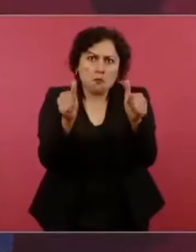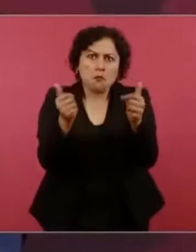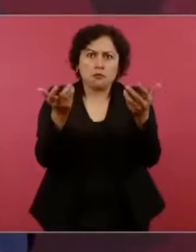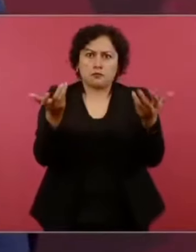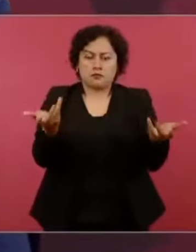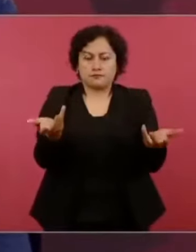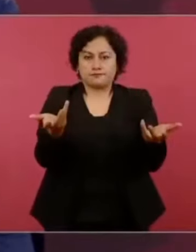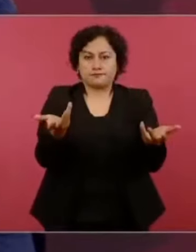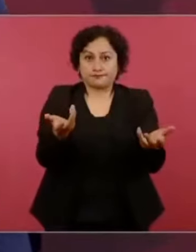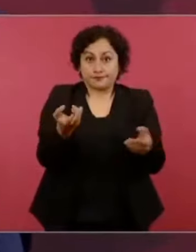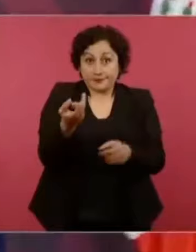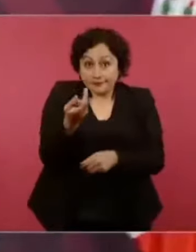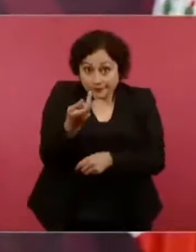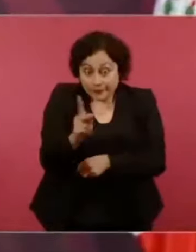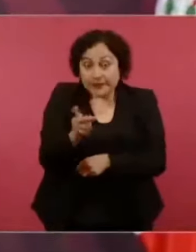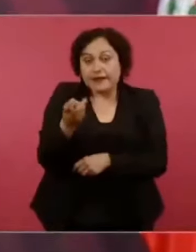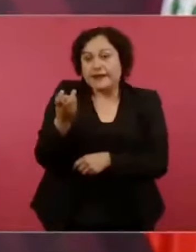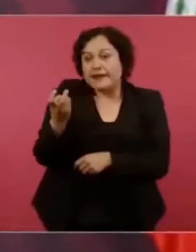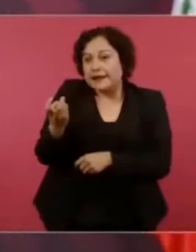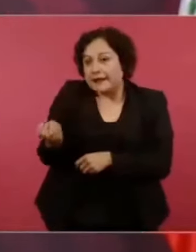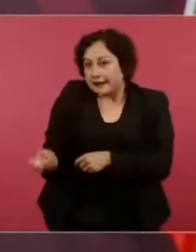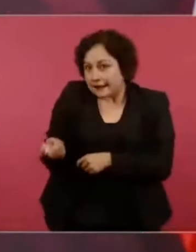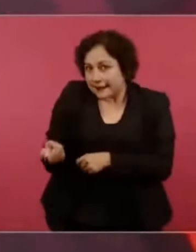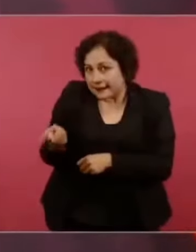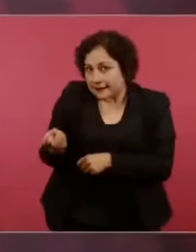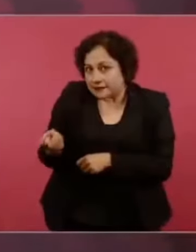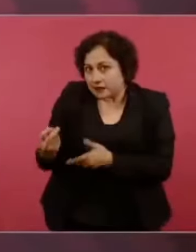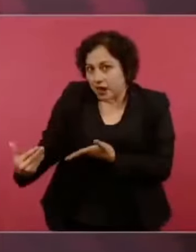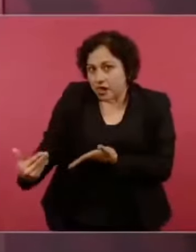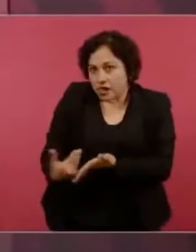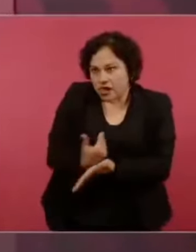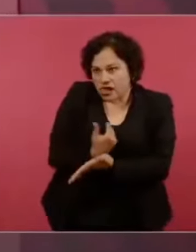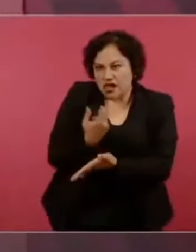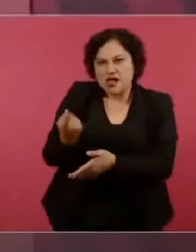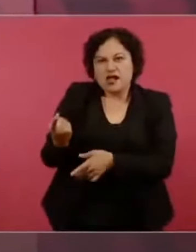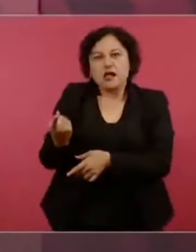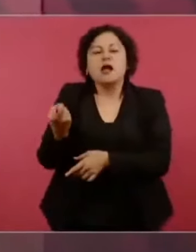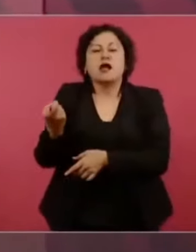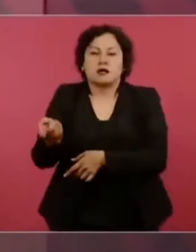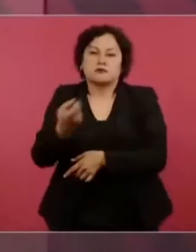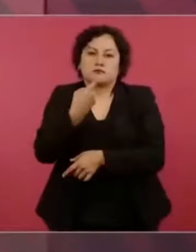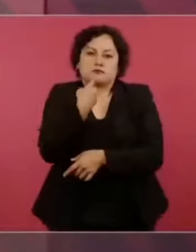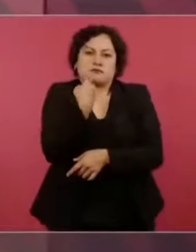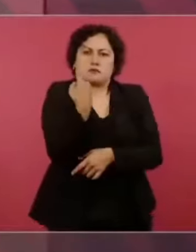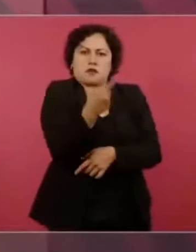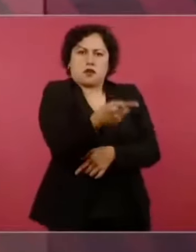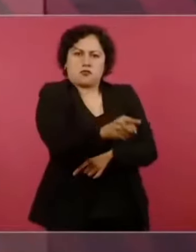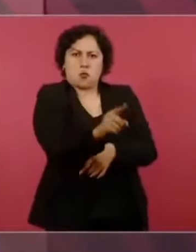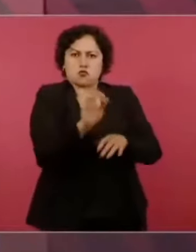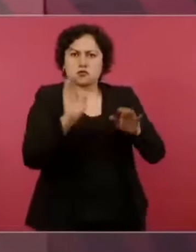si no se denuncia como lo estamos haciendo,